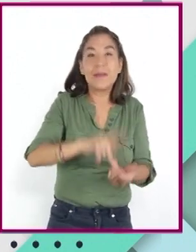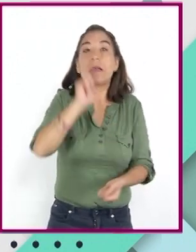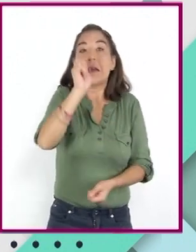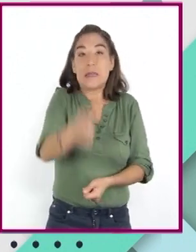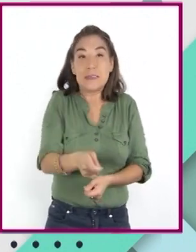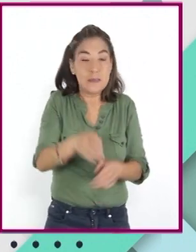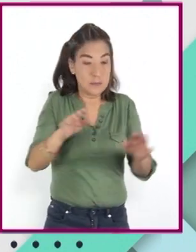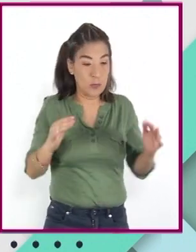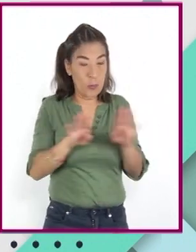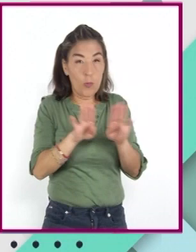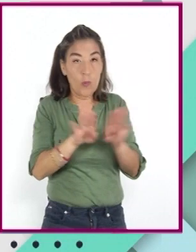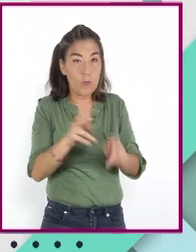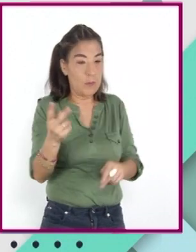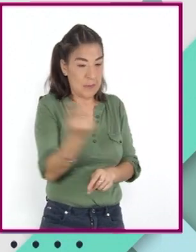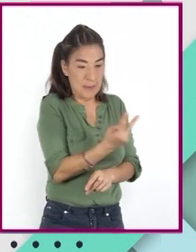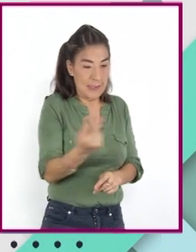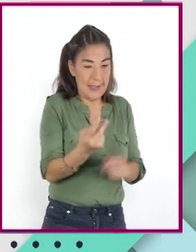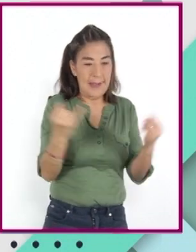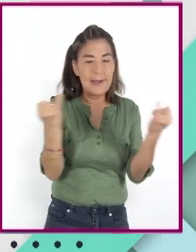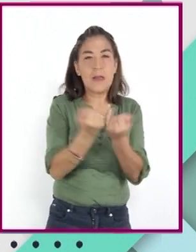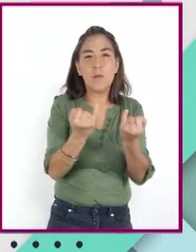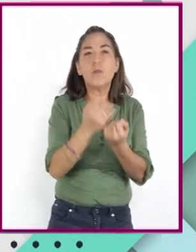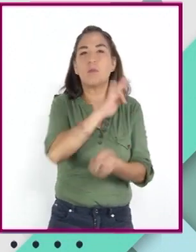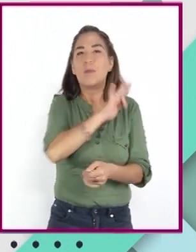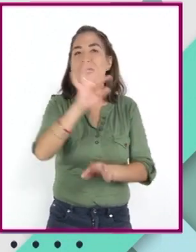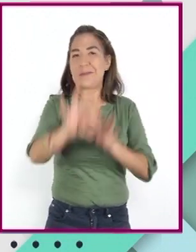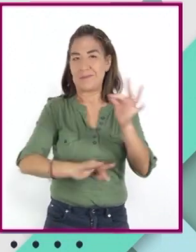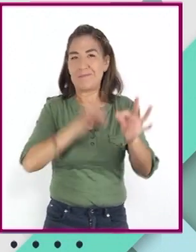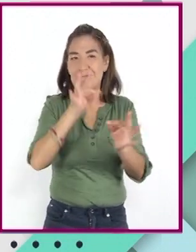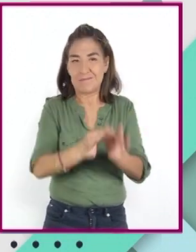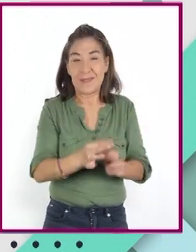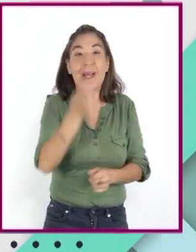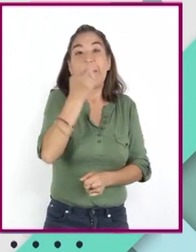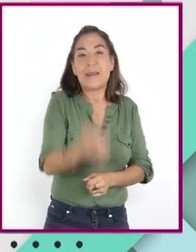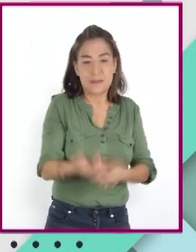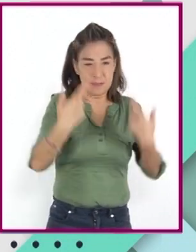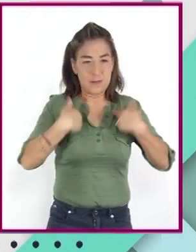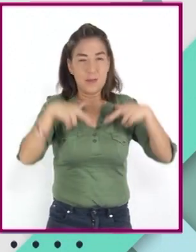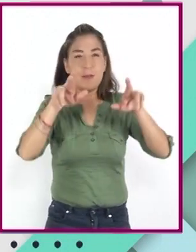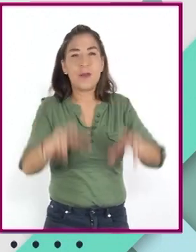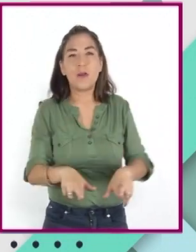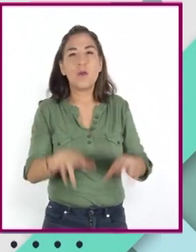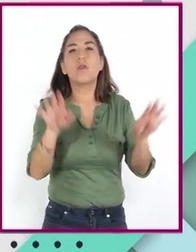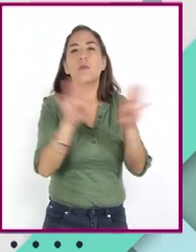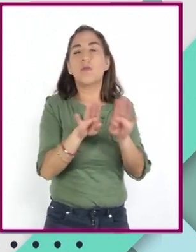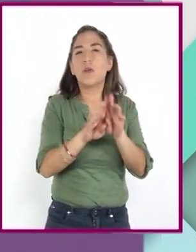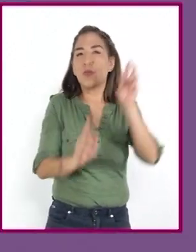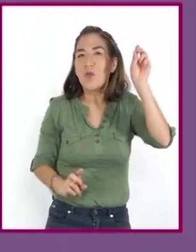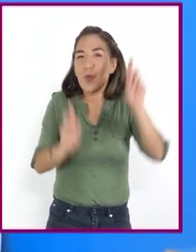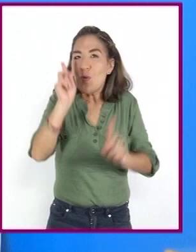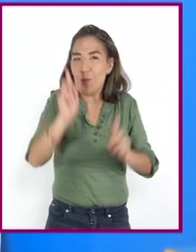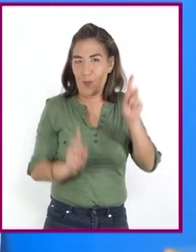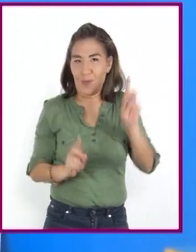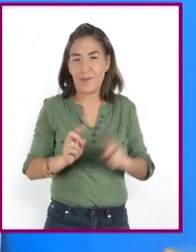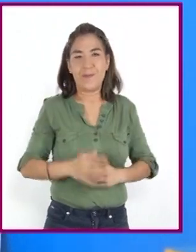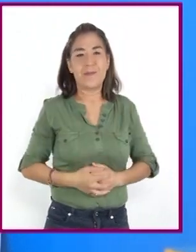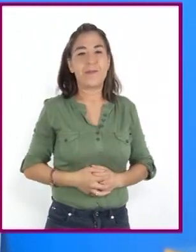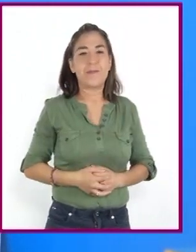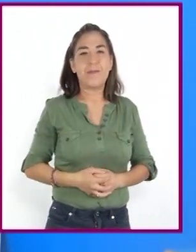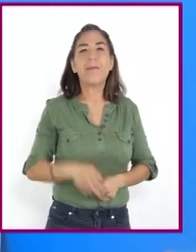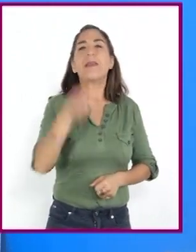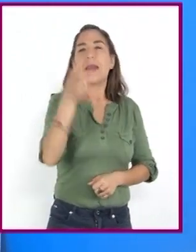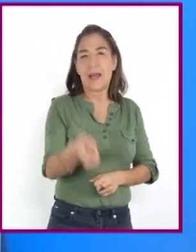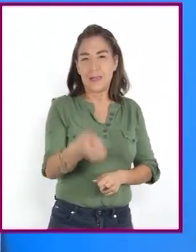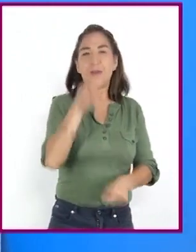la igualdad se cumpla. Por ello, en este caso representa una incógnita. Con esto